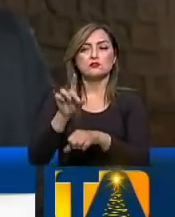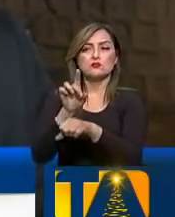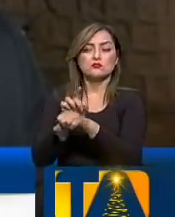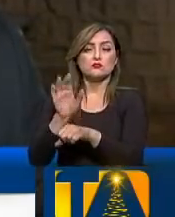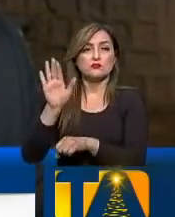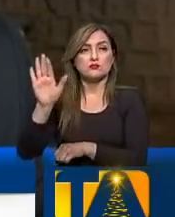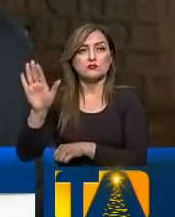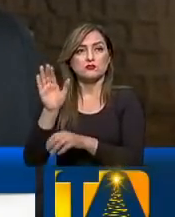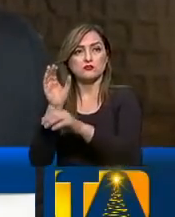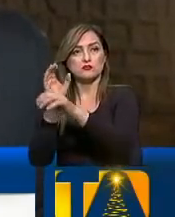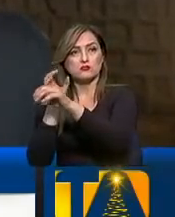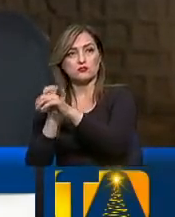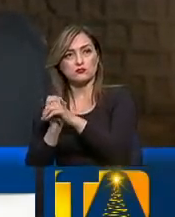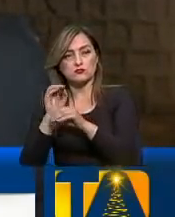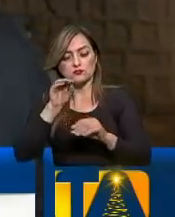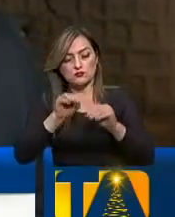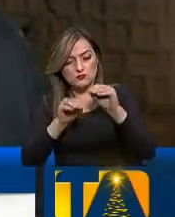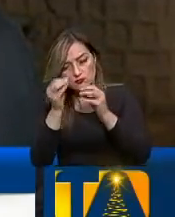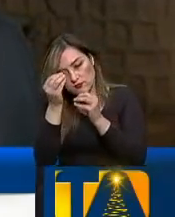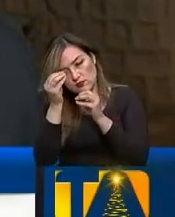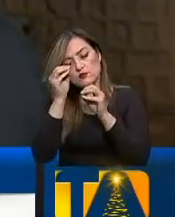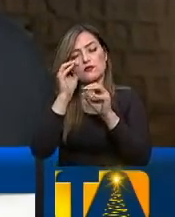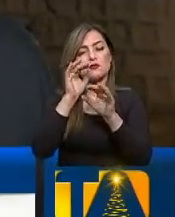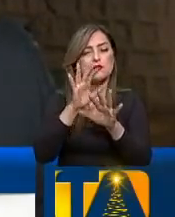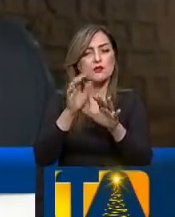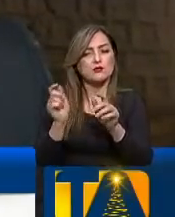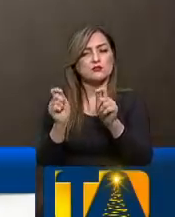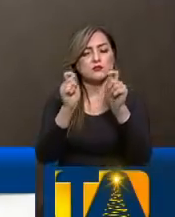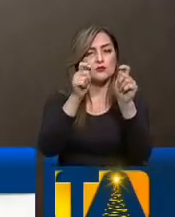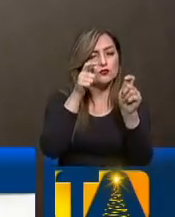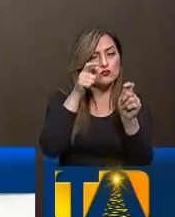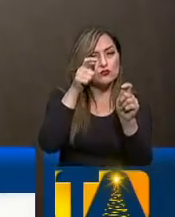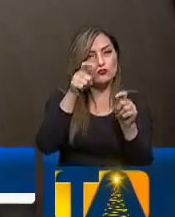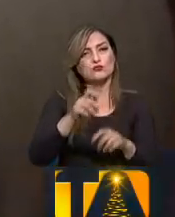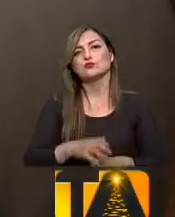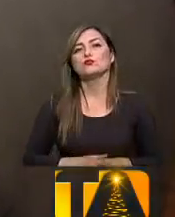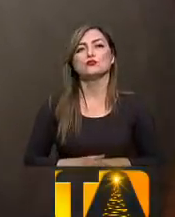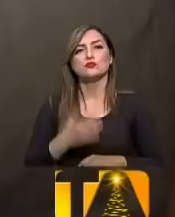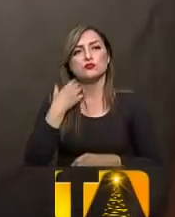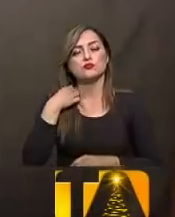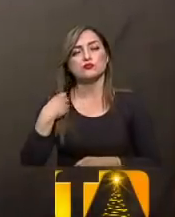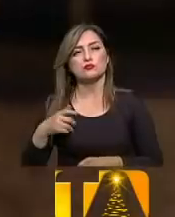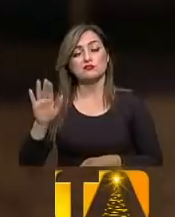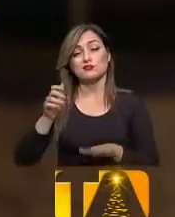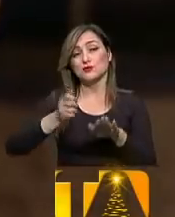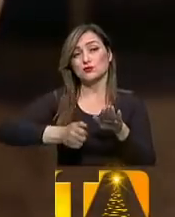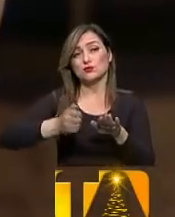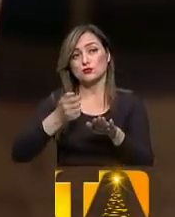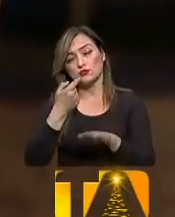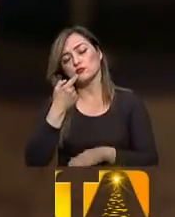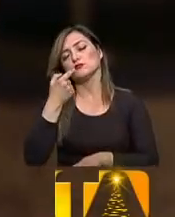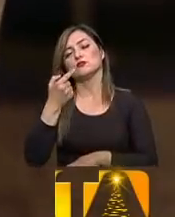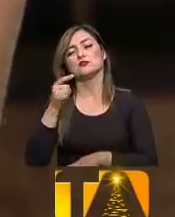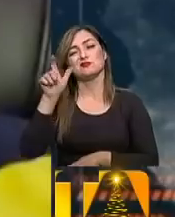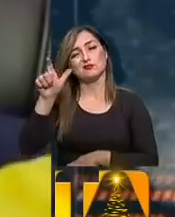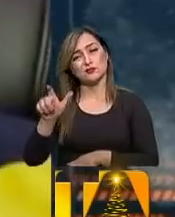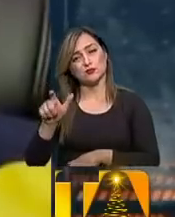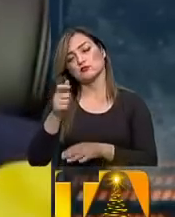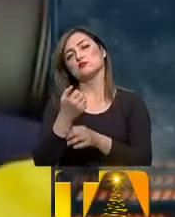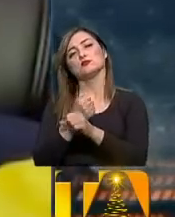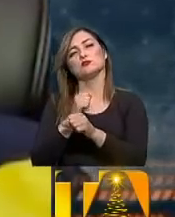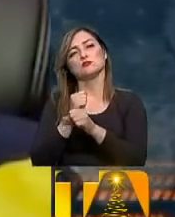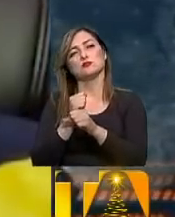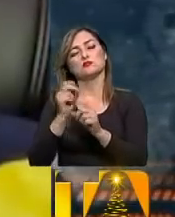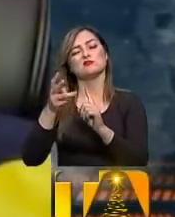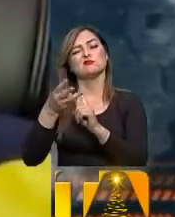tienen ahora la obligación de hacer su informe y el mismo remitirlo a la fiscalía. El abogado de Juan Carlos Díaz además adelantó que su defendido se presentará